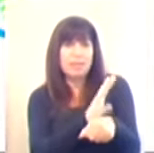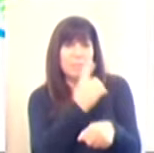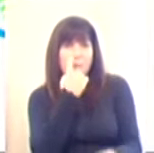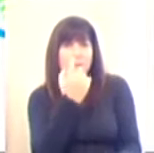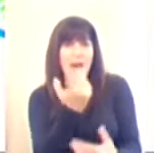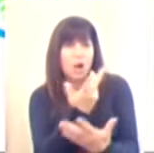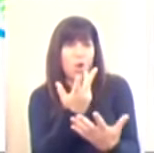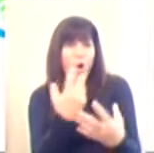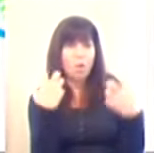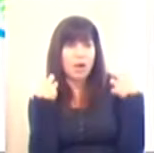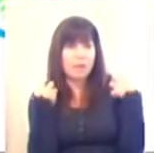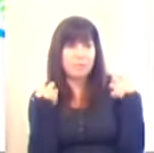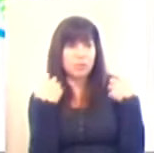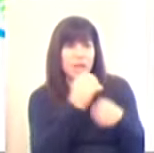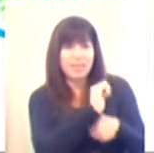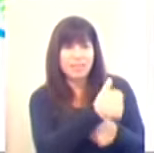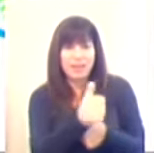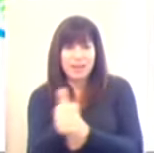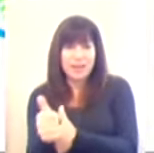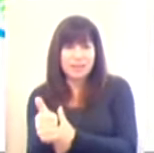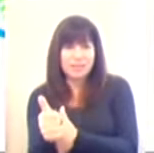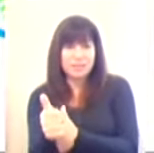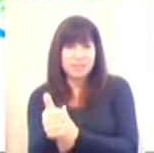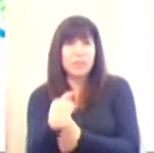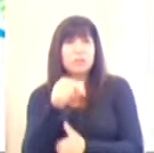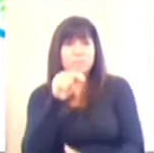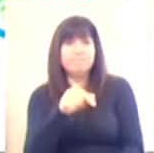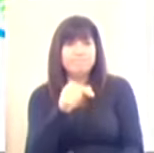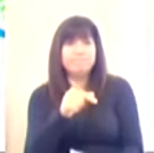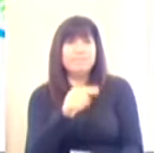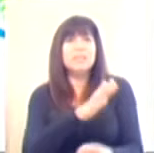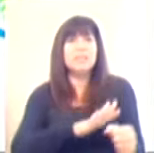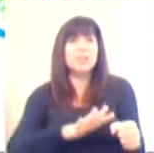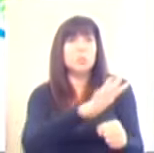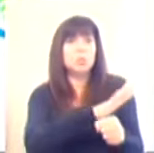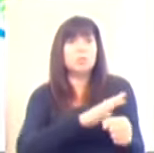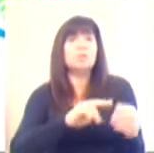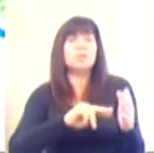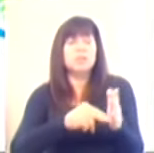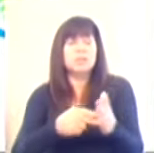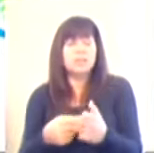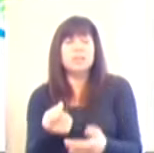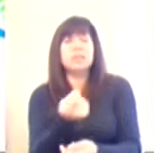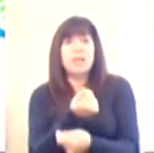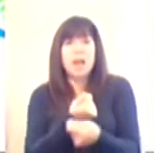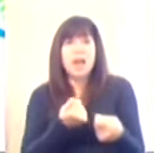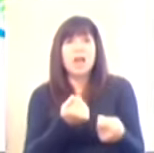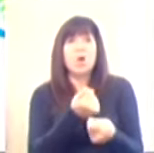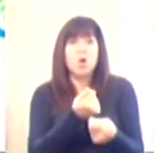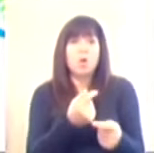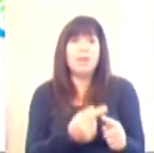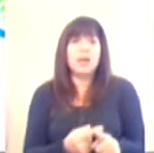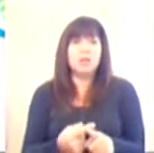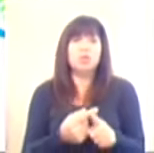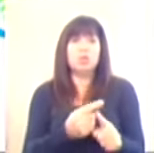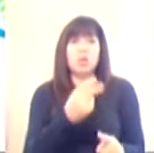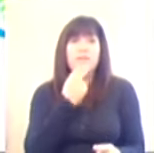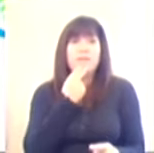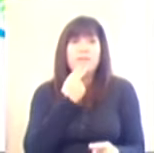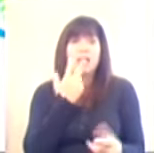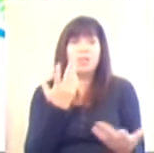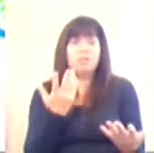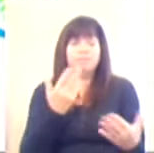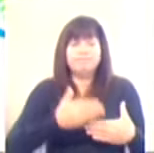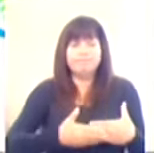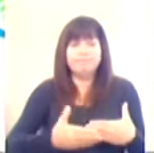hacernos cargo de los desafíos contingentes de la situación de crisis económica y de social que estamos viviendo, pero